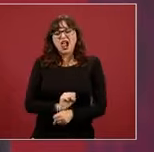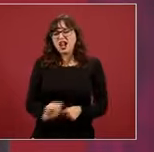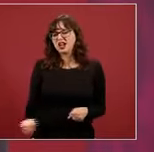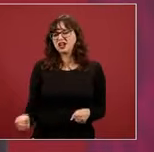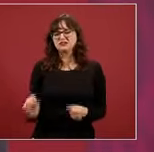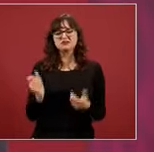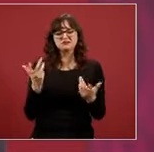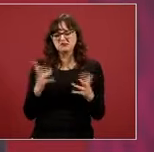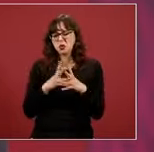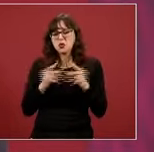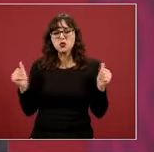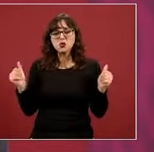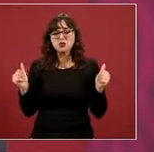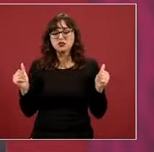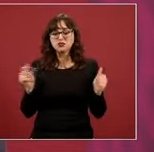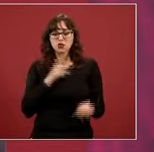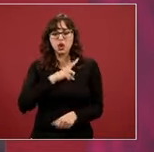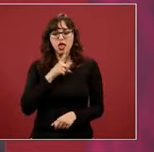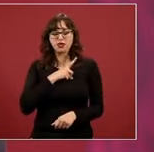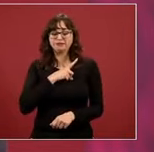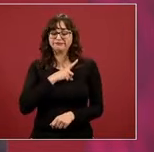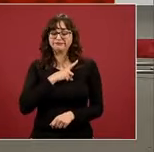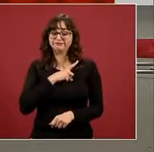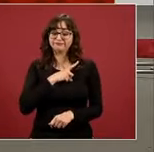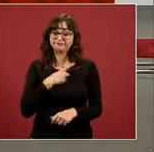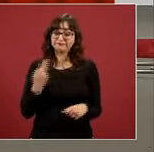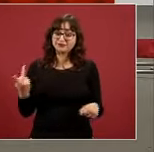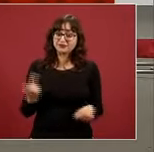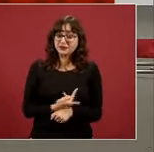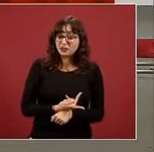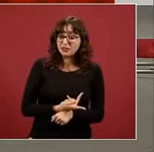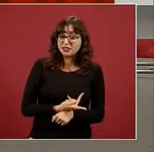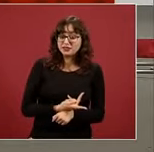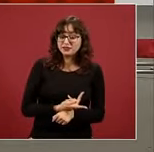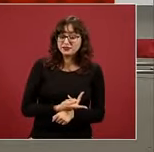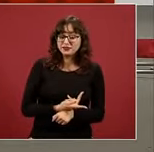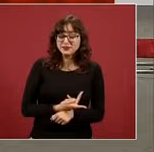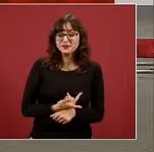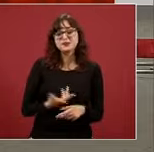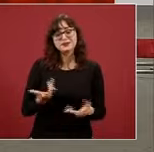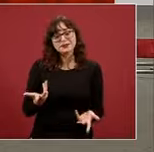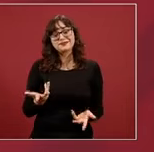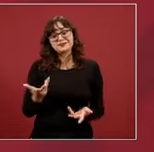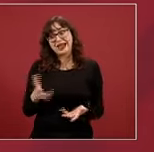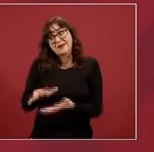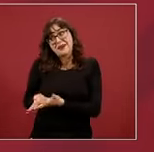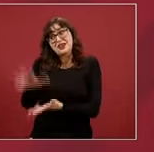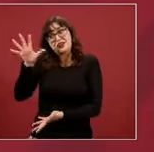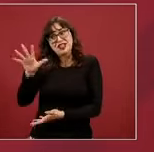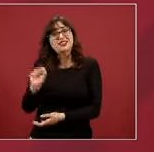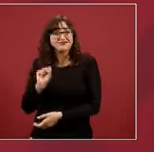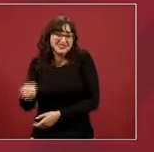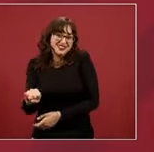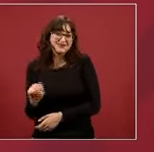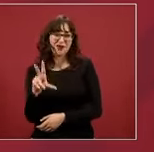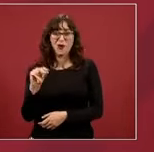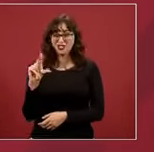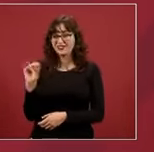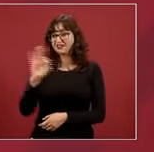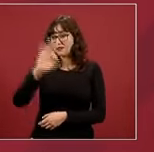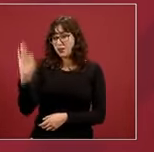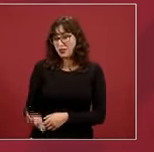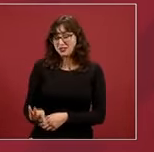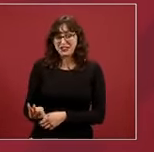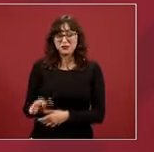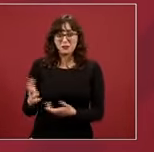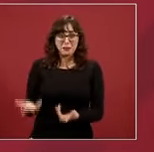a quitar espontáneamente. La paradoja es que en la mayoría de los casos así es. En 80% de las personas, 8 de